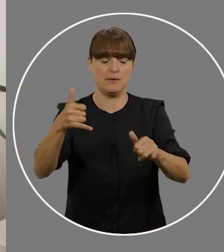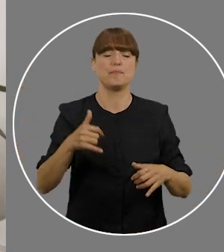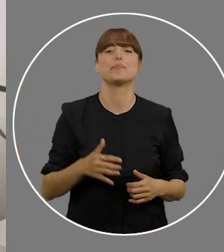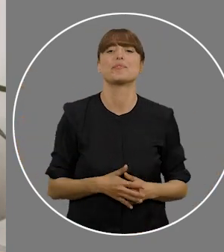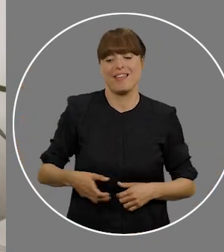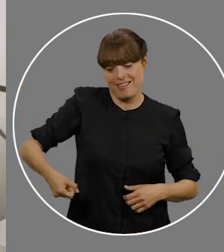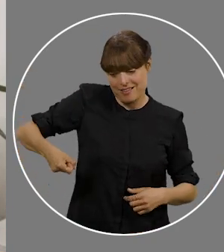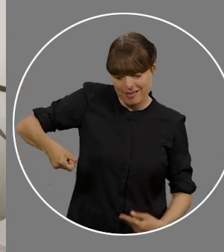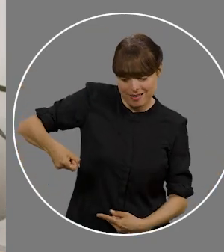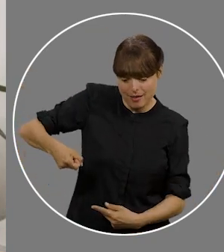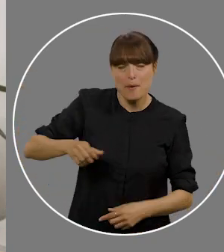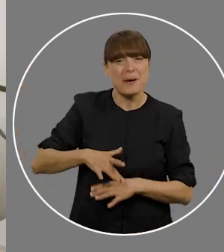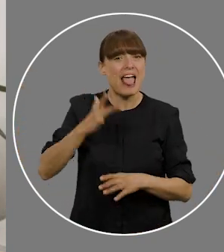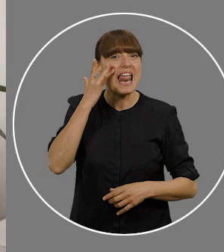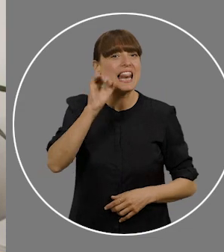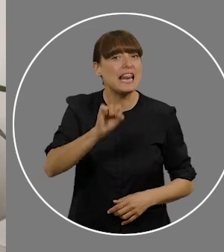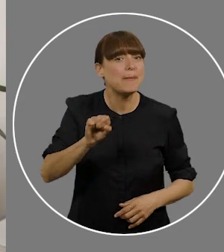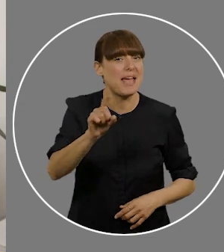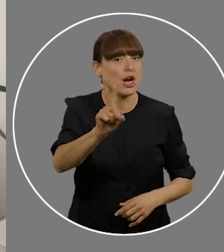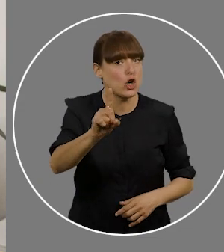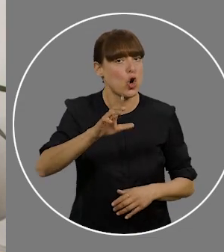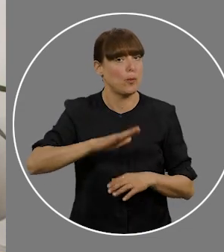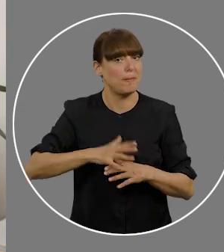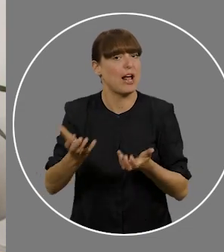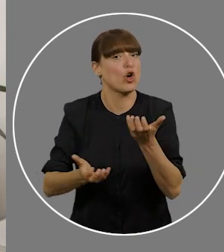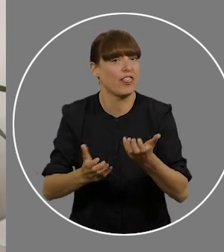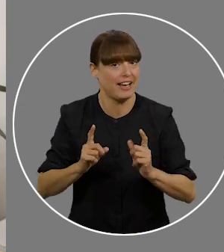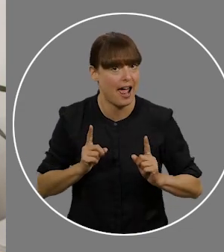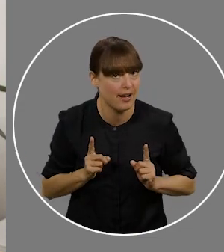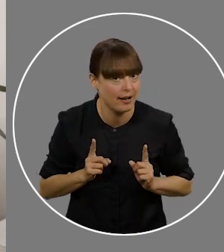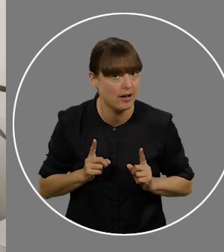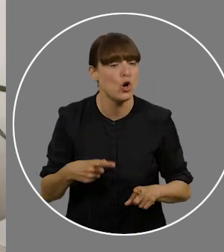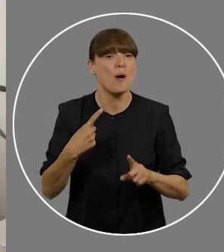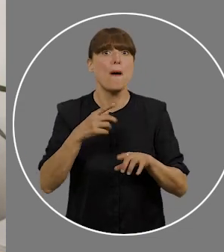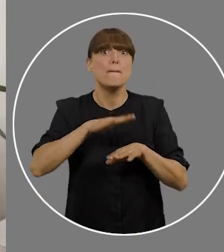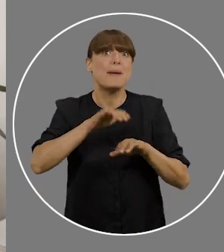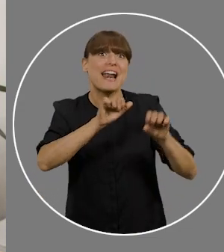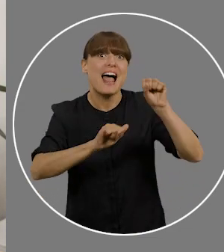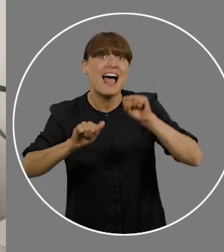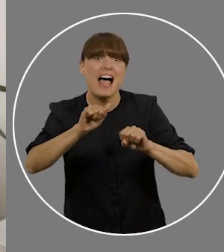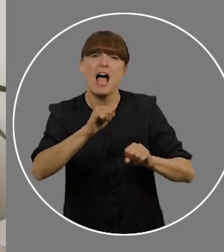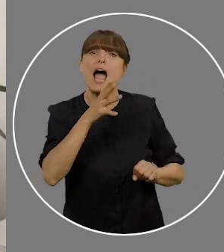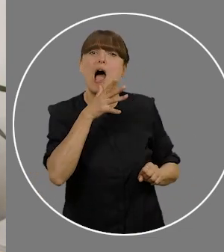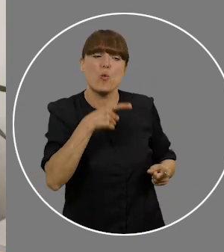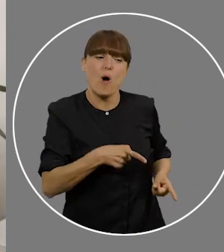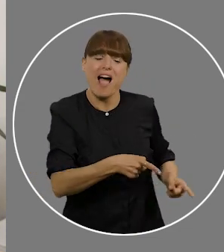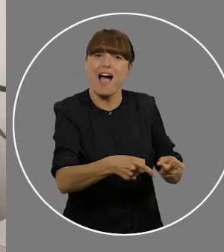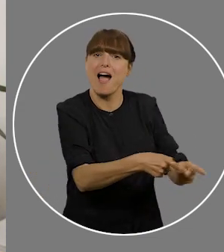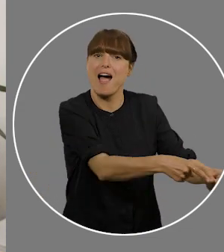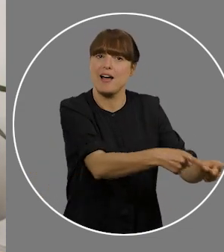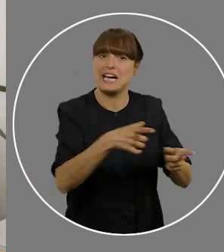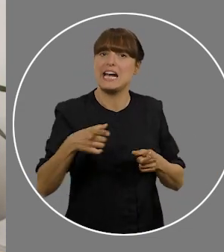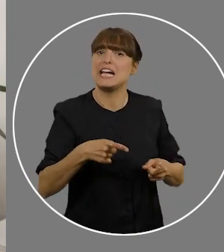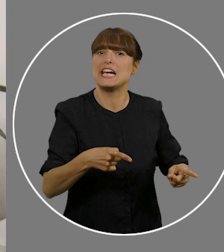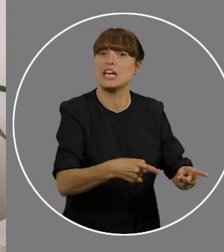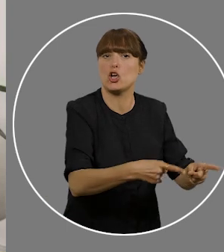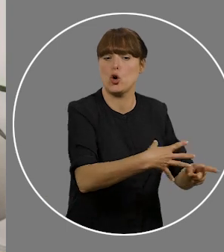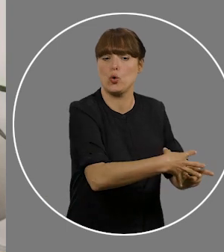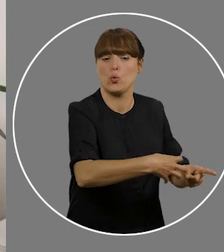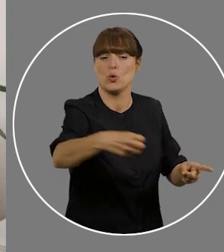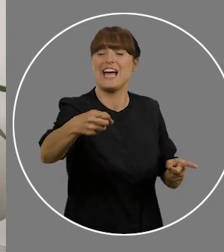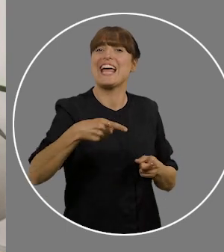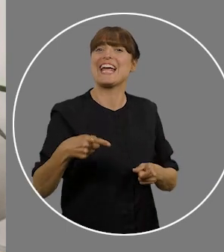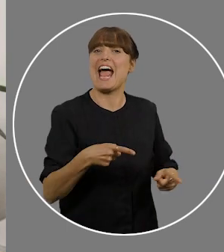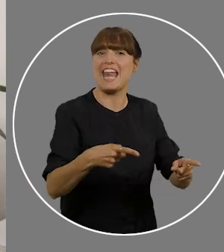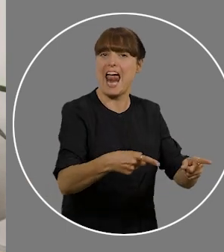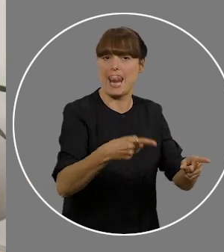cocinar, porque para limpiar no era todos los días, pero cogíamos agua de esa red que pasaba por debajo. ¿El canal? El